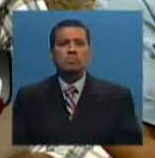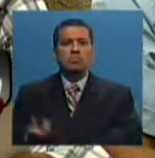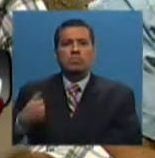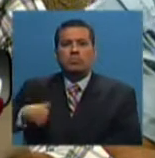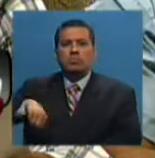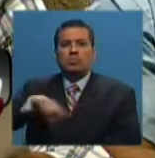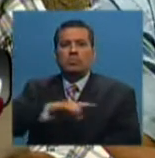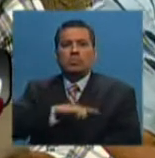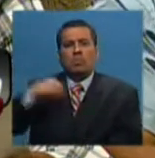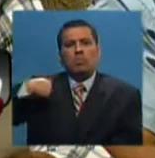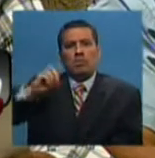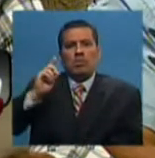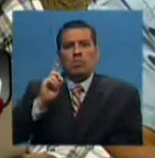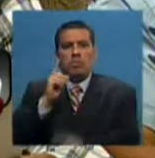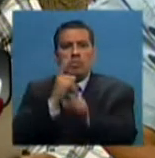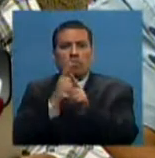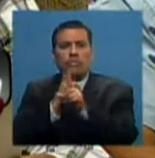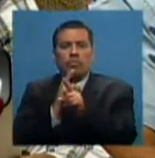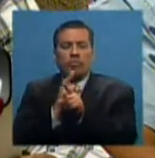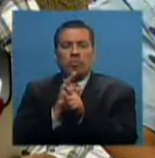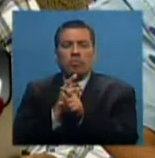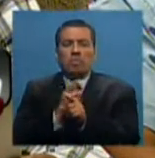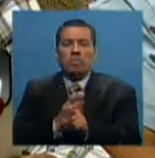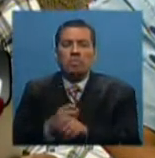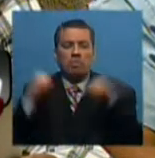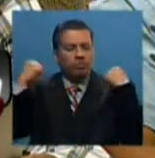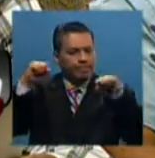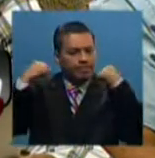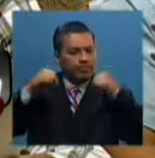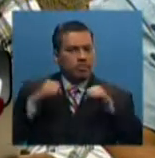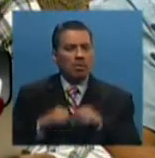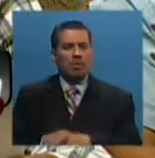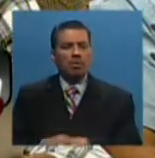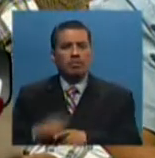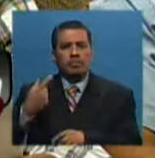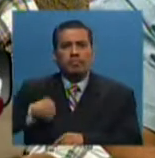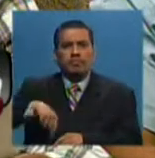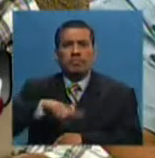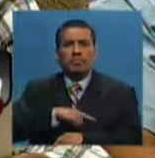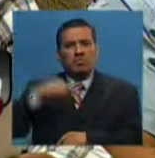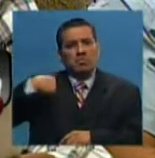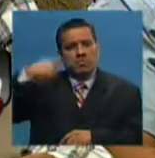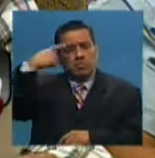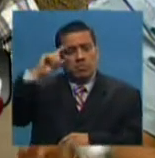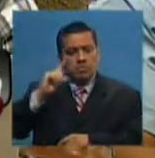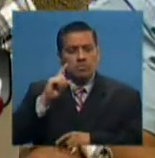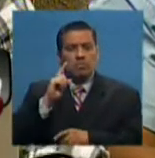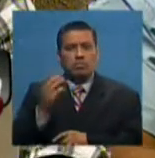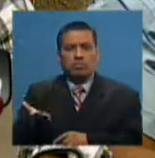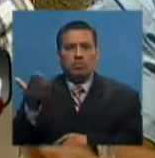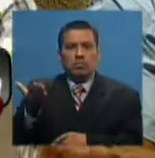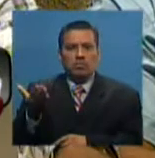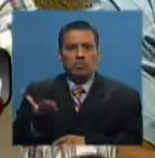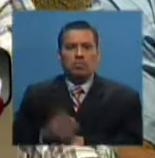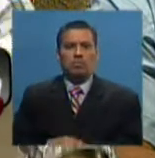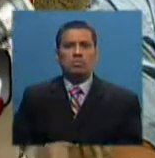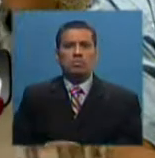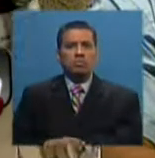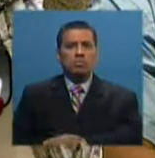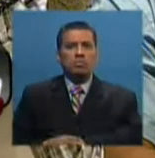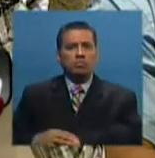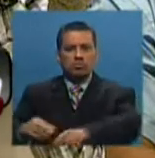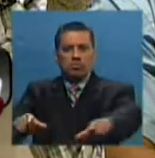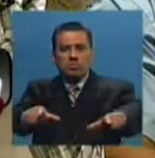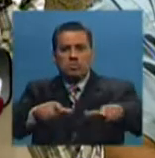nosotros tenemos como un torneo de calentamiento. A nosotros nos pareció que era muy importante que el